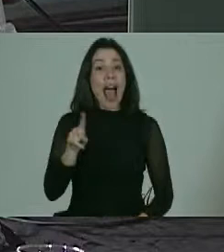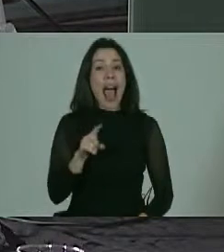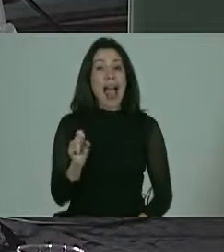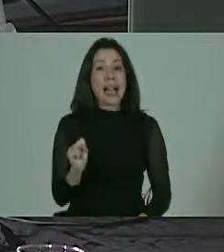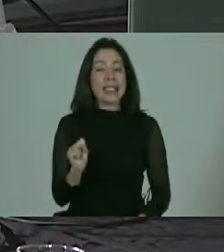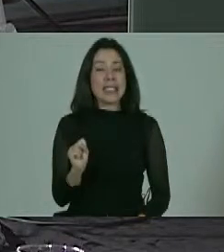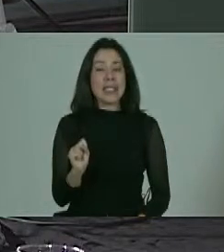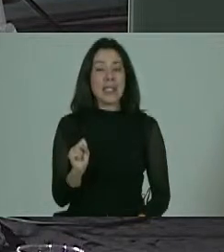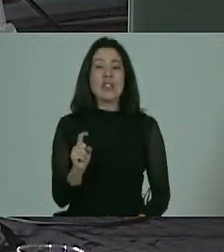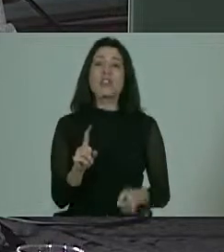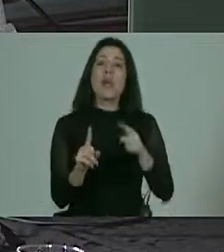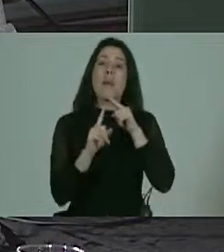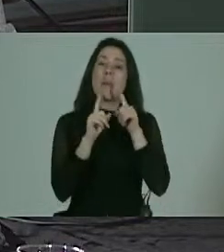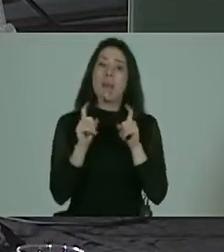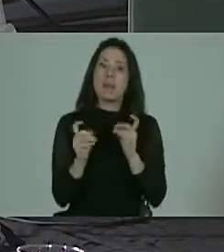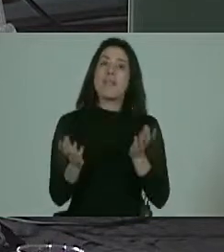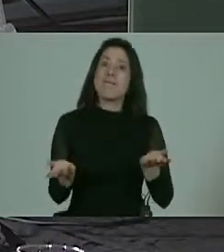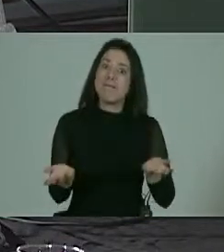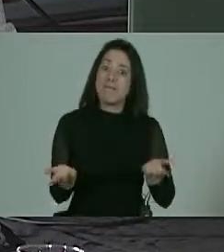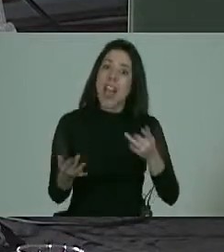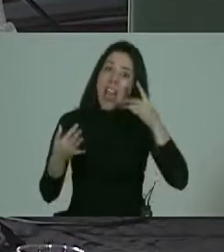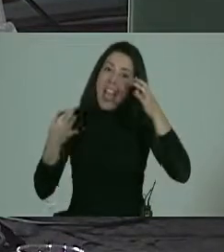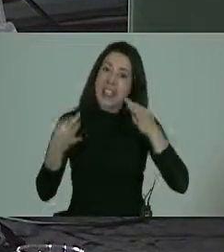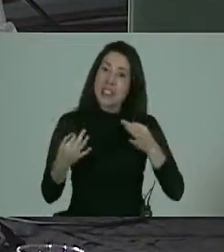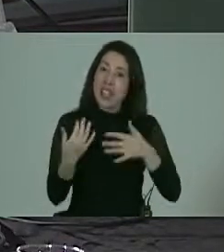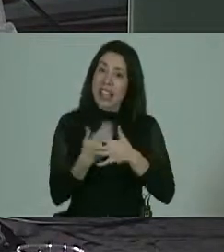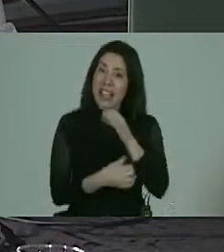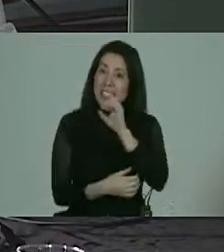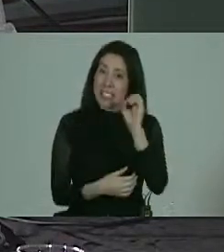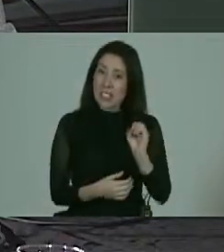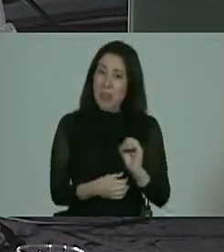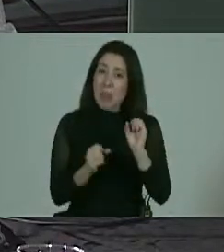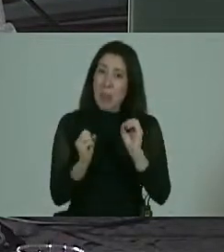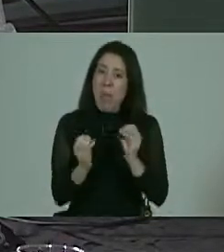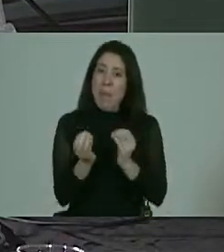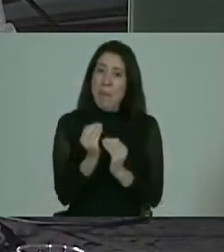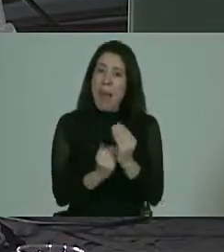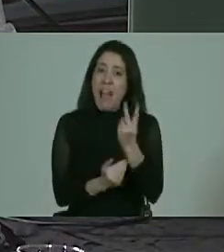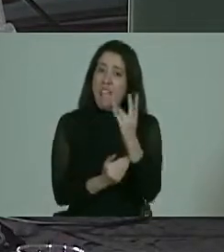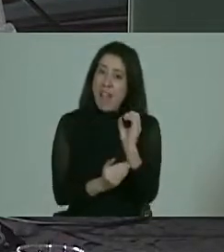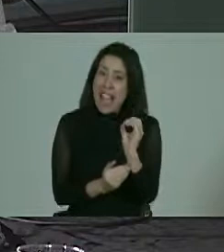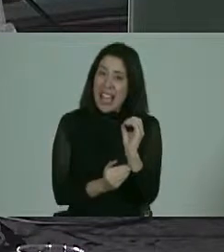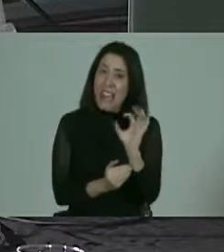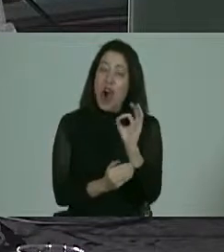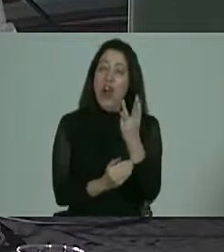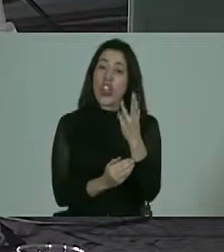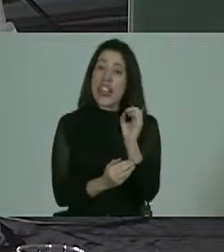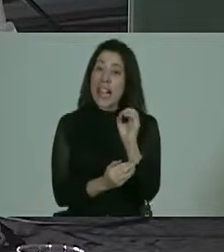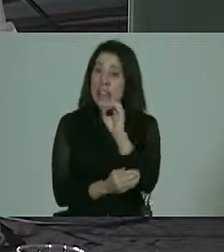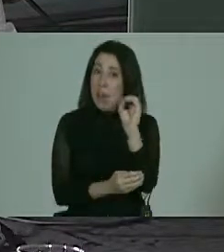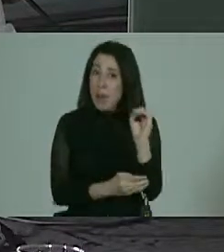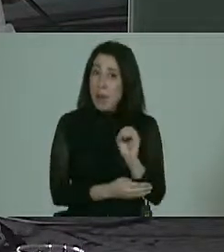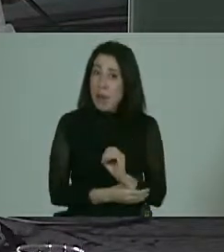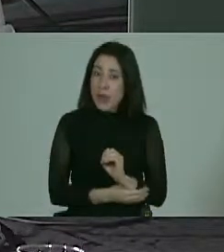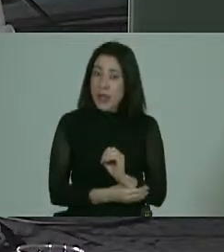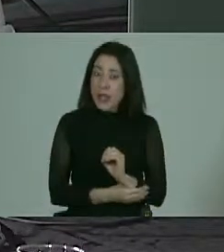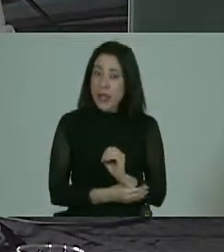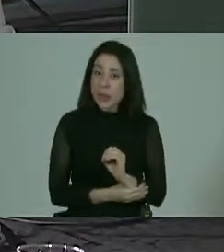y la pregunta es que la decisión es un que se puede llegar a hacer esto un 20 puede llegar a ser un 30